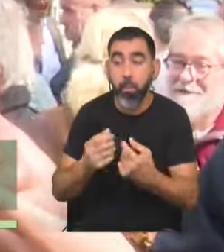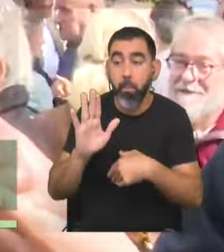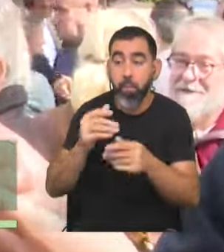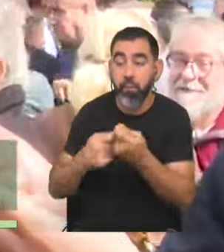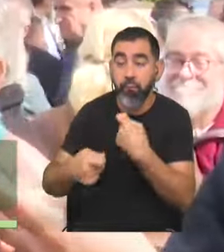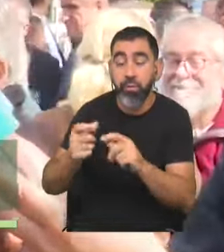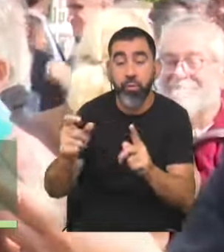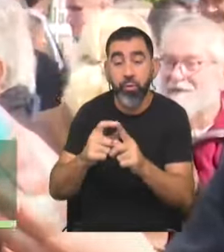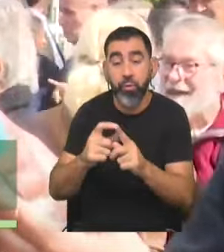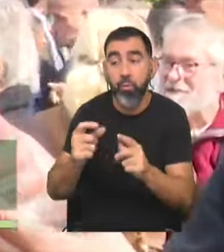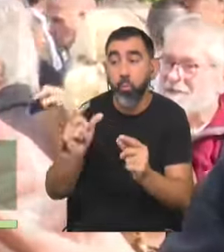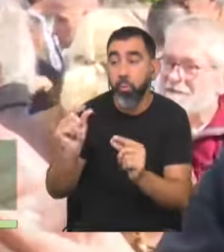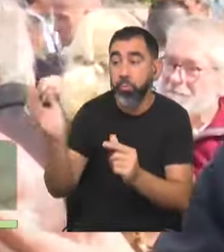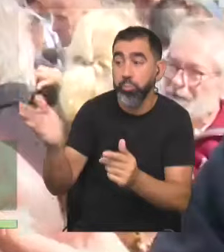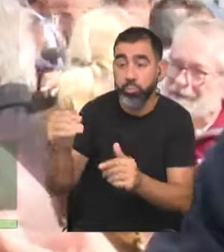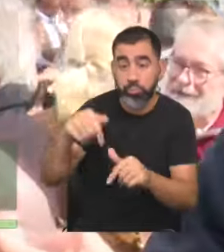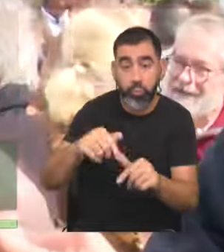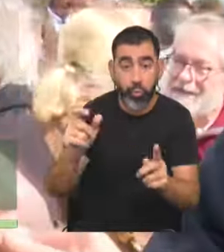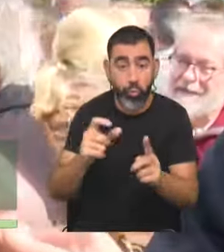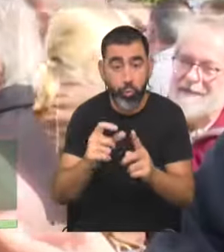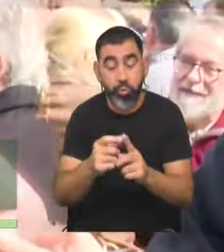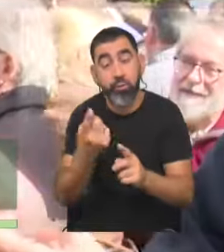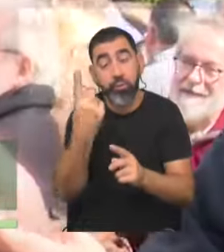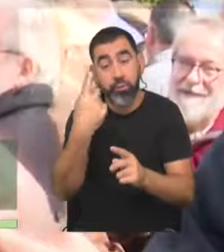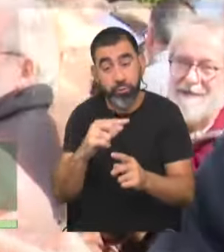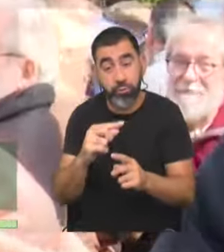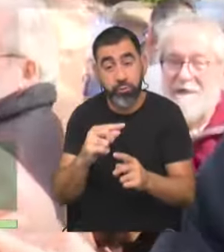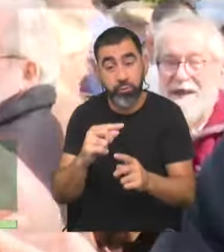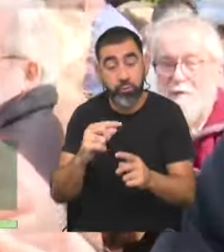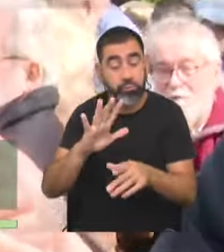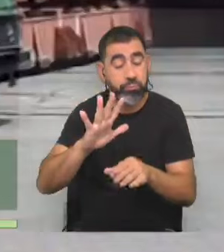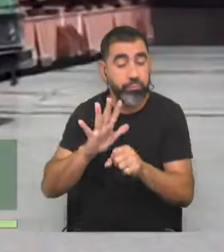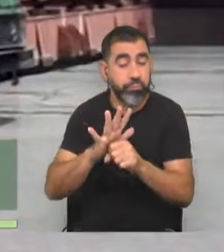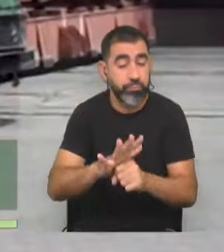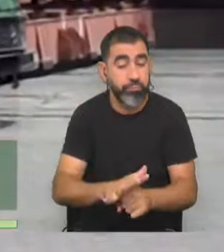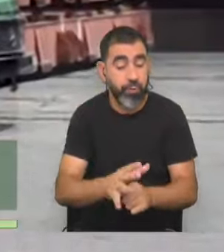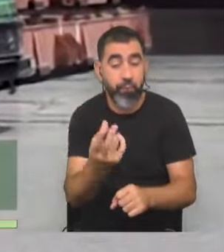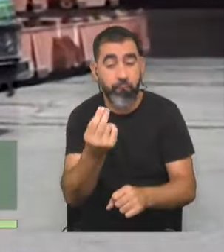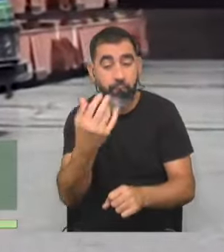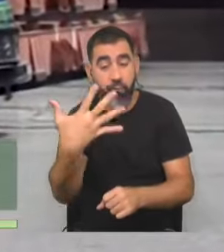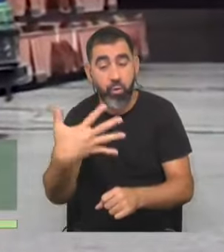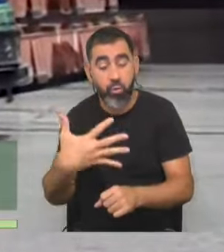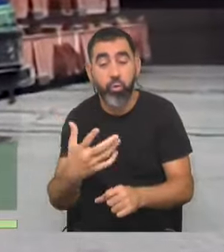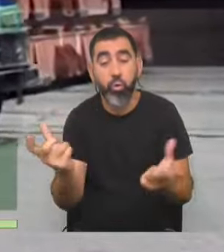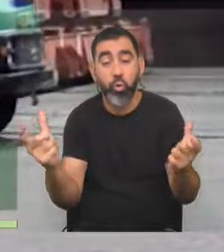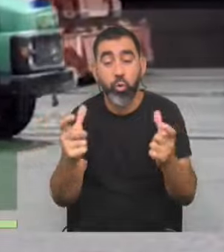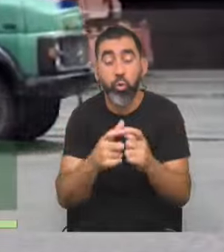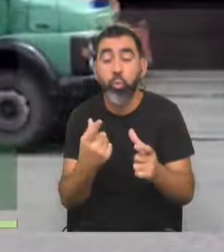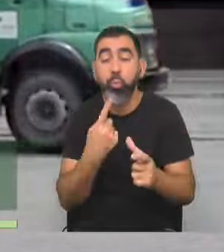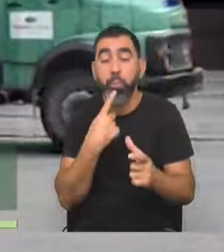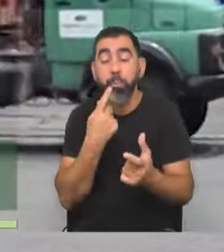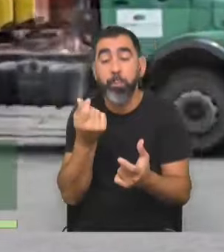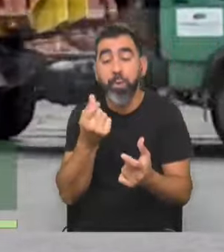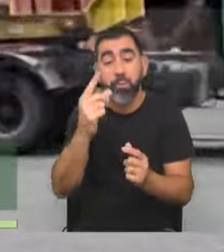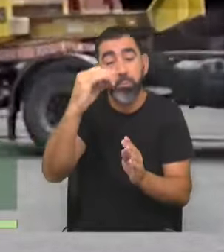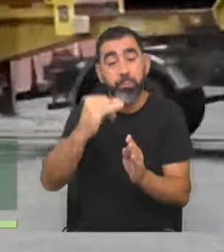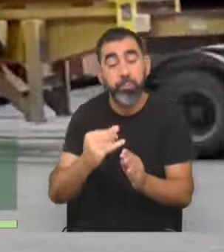de dólares que demanda y por lo tanto esto deprime el valor del mismo el comité de política monetaria redujo